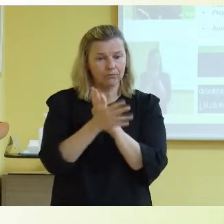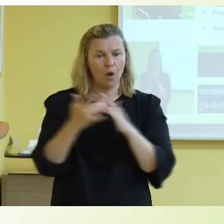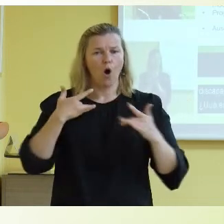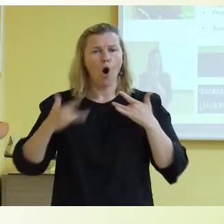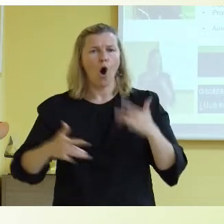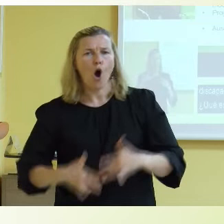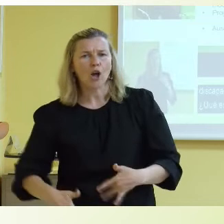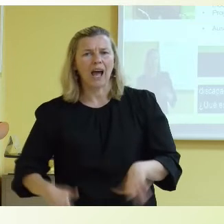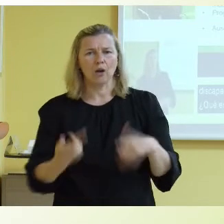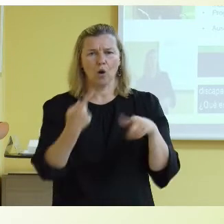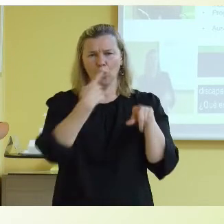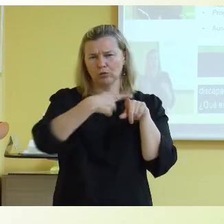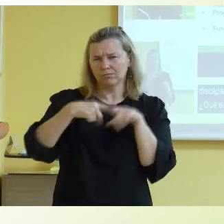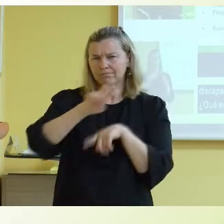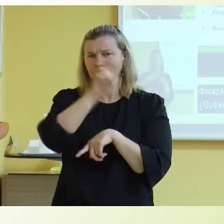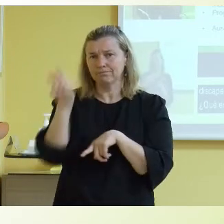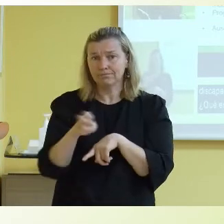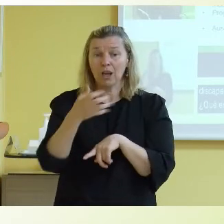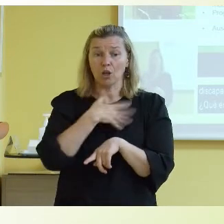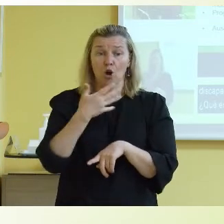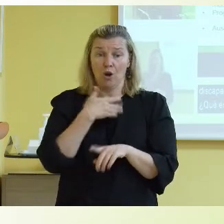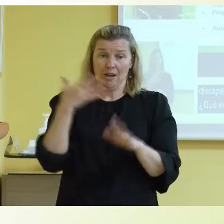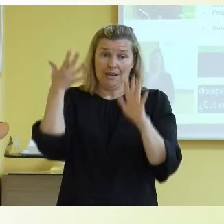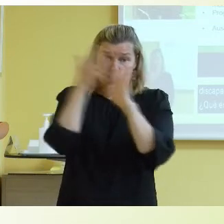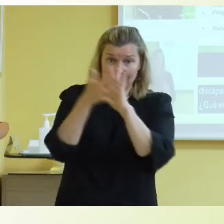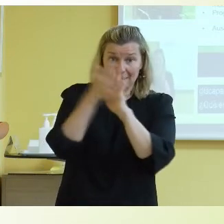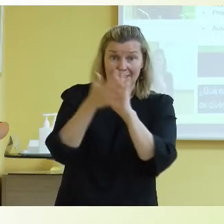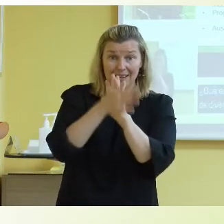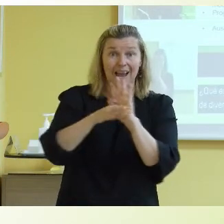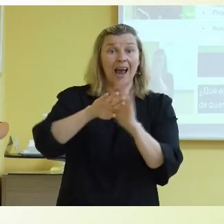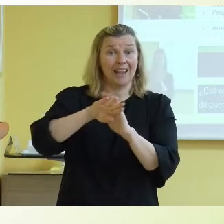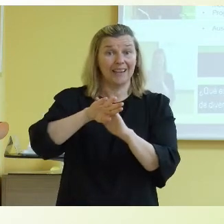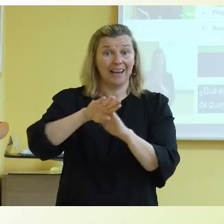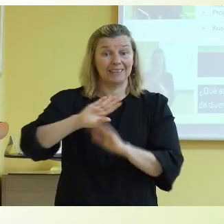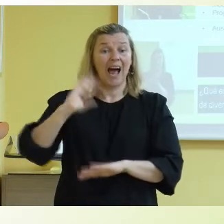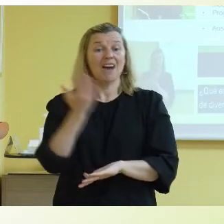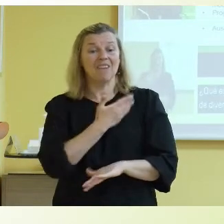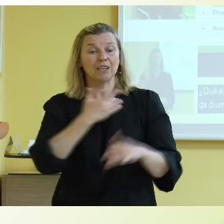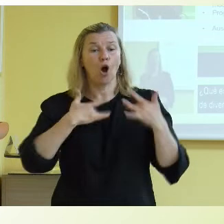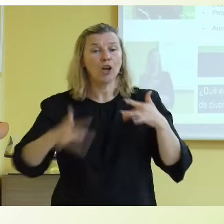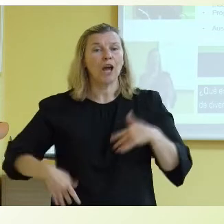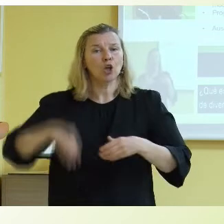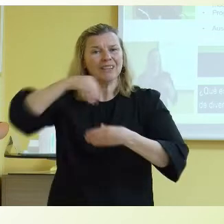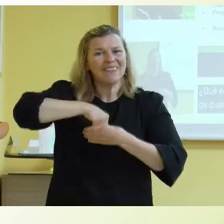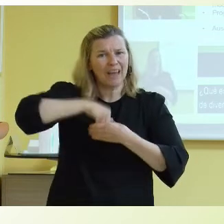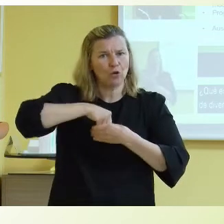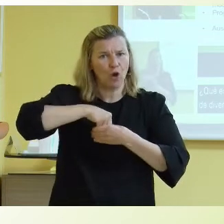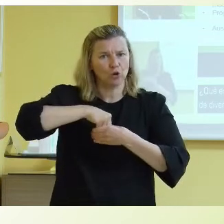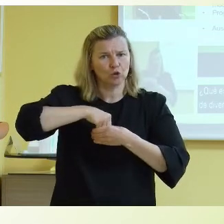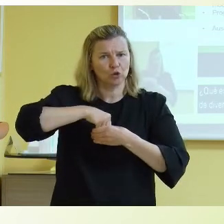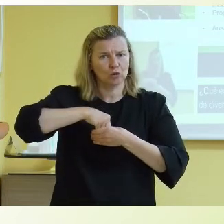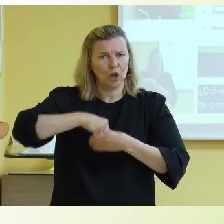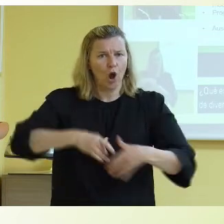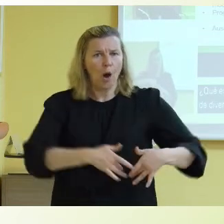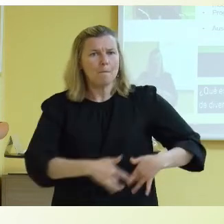funciones, etcétera, y quiero insistir en la parte más de la derecha, lo que decía, de la afectación de órganos internos o vísceras, donde